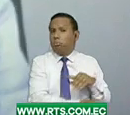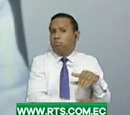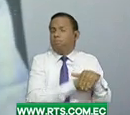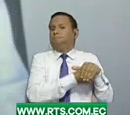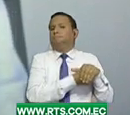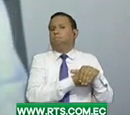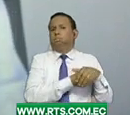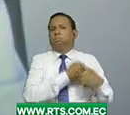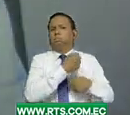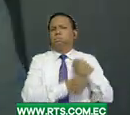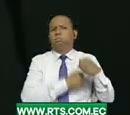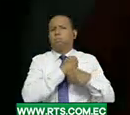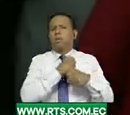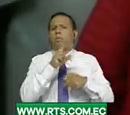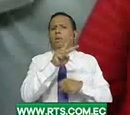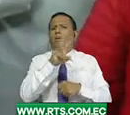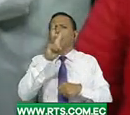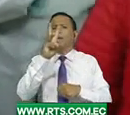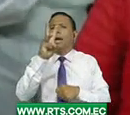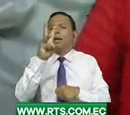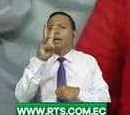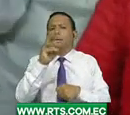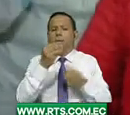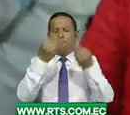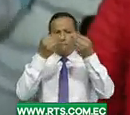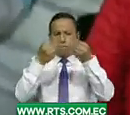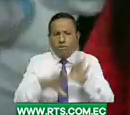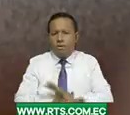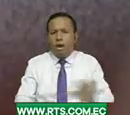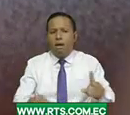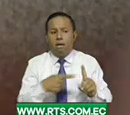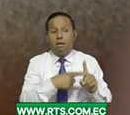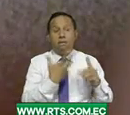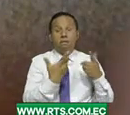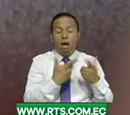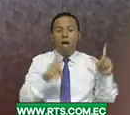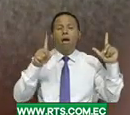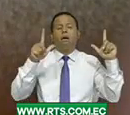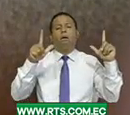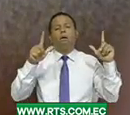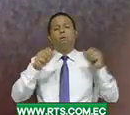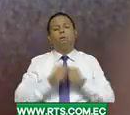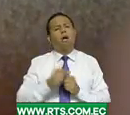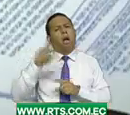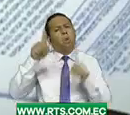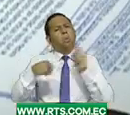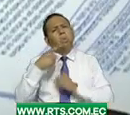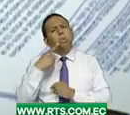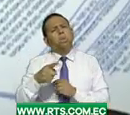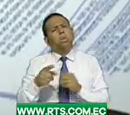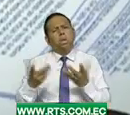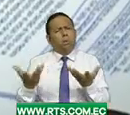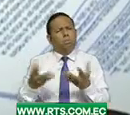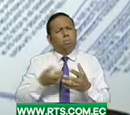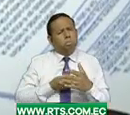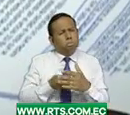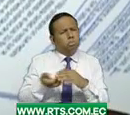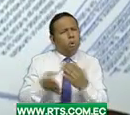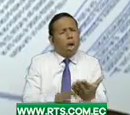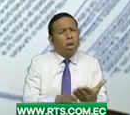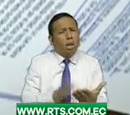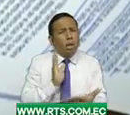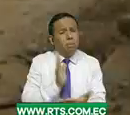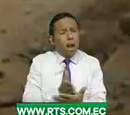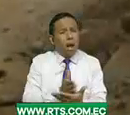en 26 años. Muchos hablan de que los delitos nunca deberían prescribir, pero también hay quienes creen que la